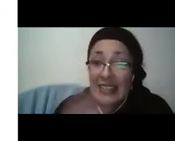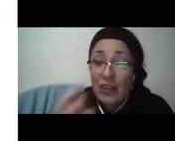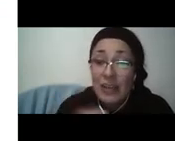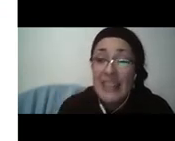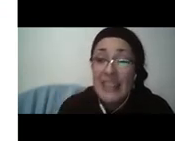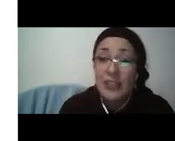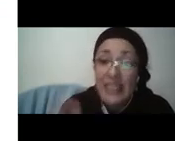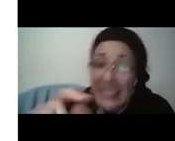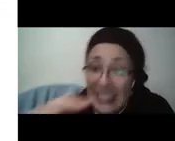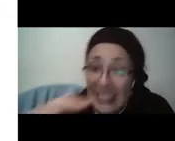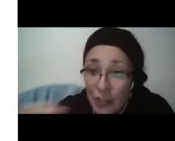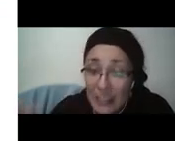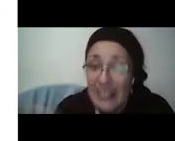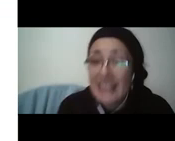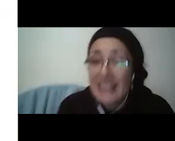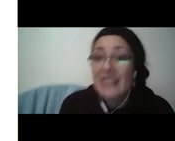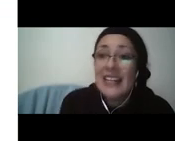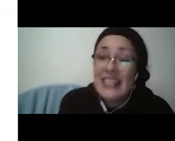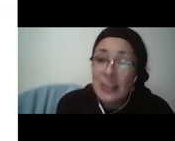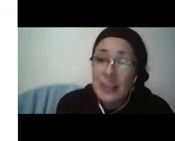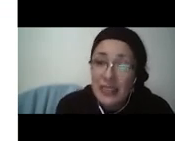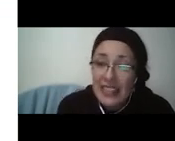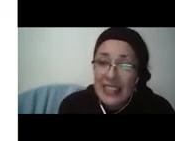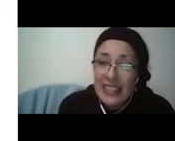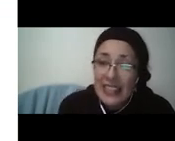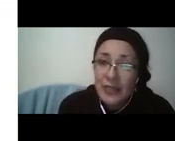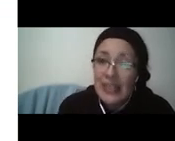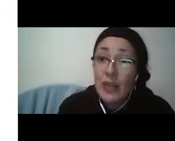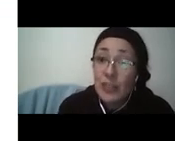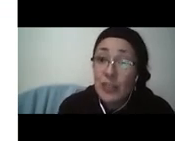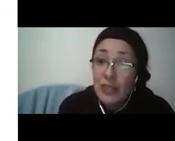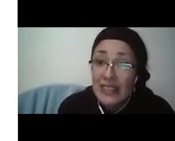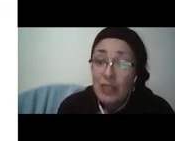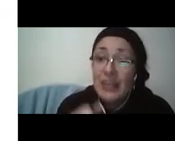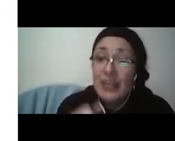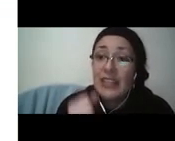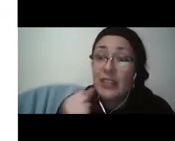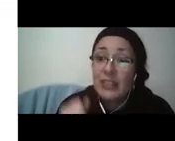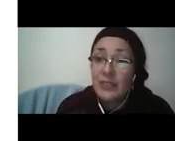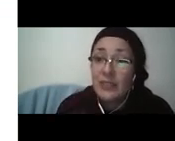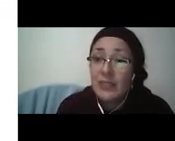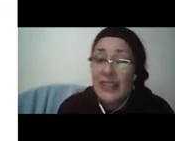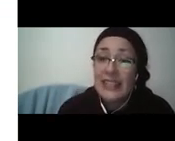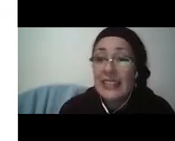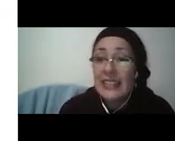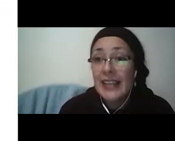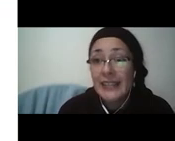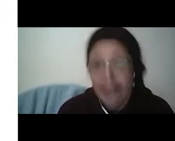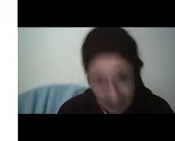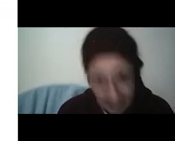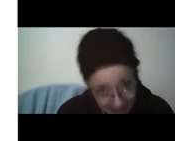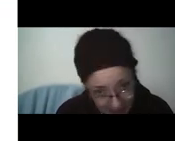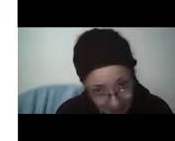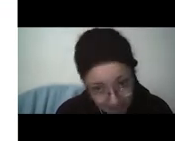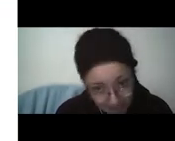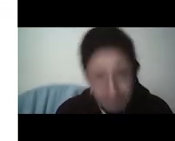trabajo mecánico, y dentro de esa cajita blanca se encuentra el generador, el cual toma el trabajo mecánico y lo transforma en energía